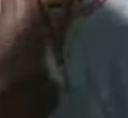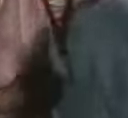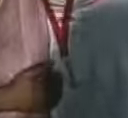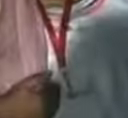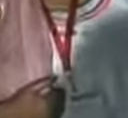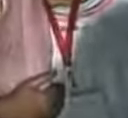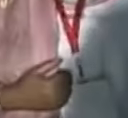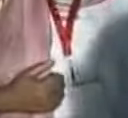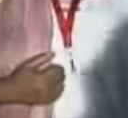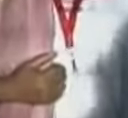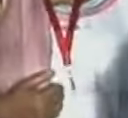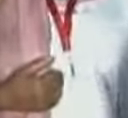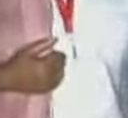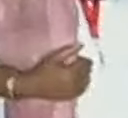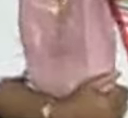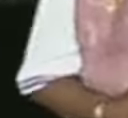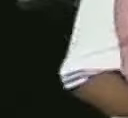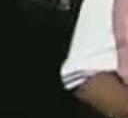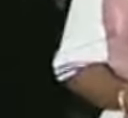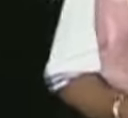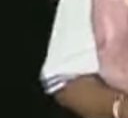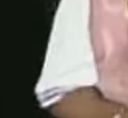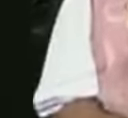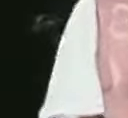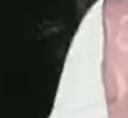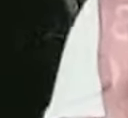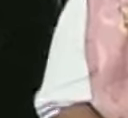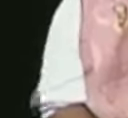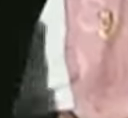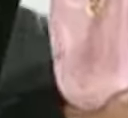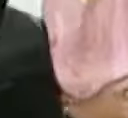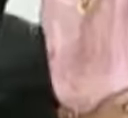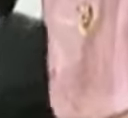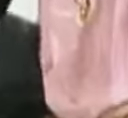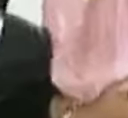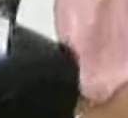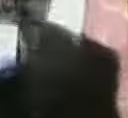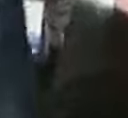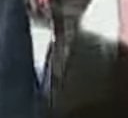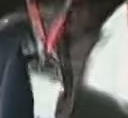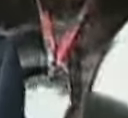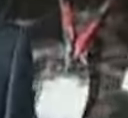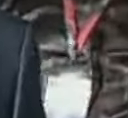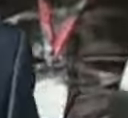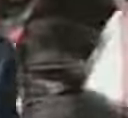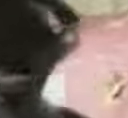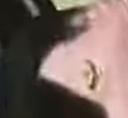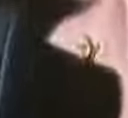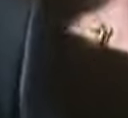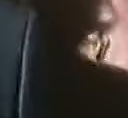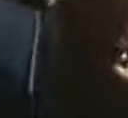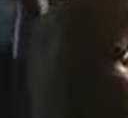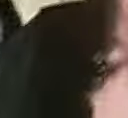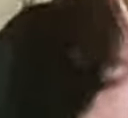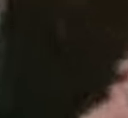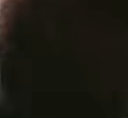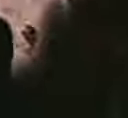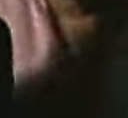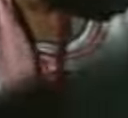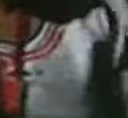de Argentina, de Brasil, de Cuba. Tenemos aquí también con